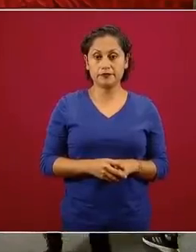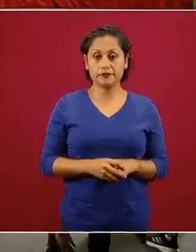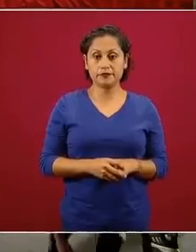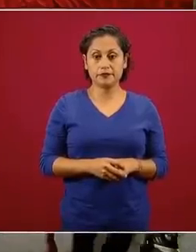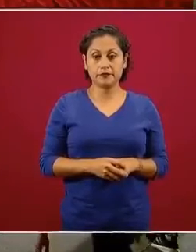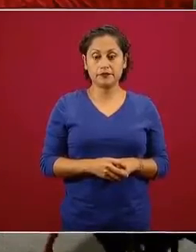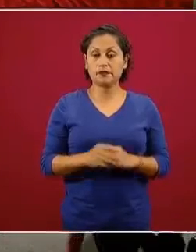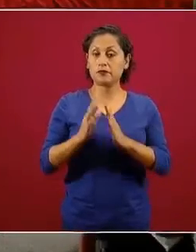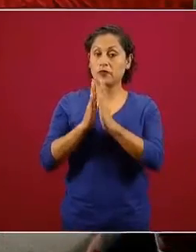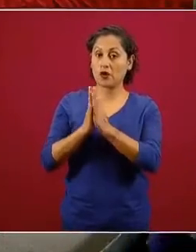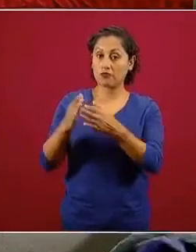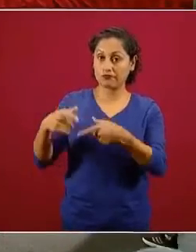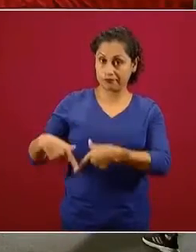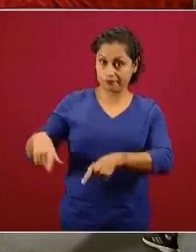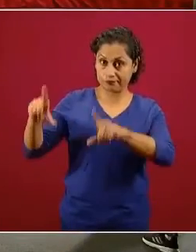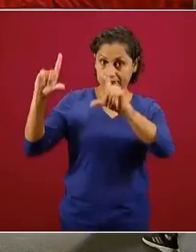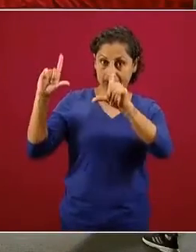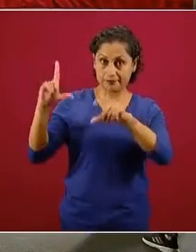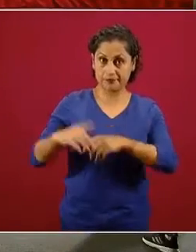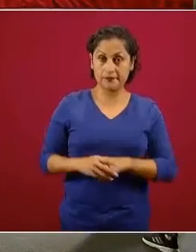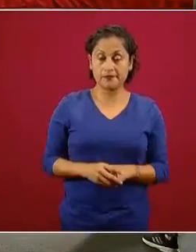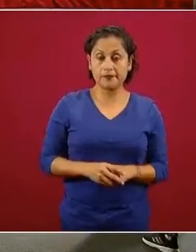Si me pasan la primera.